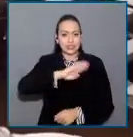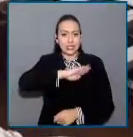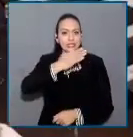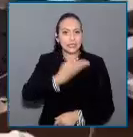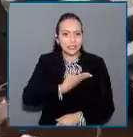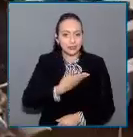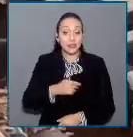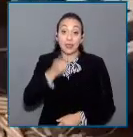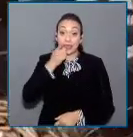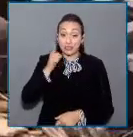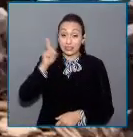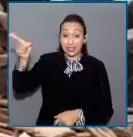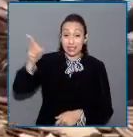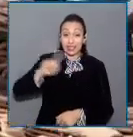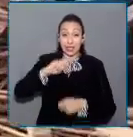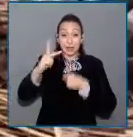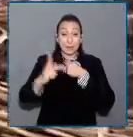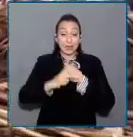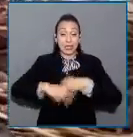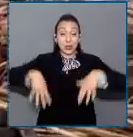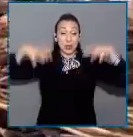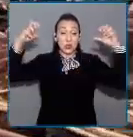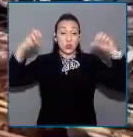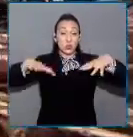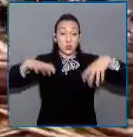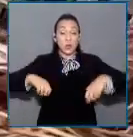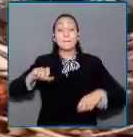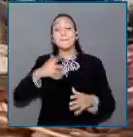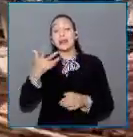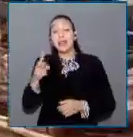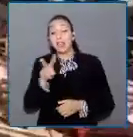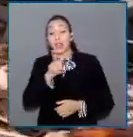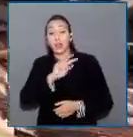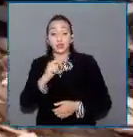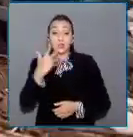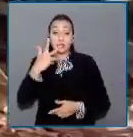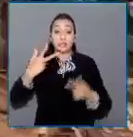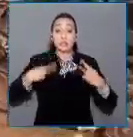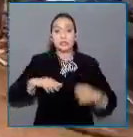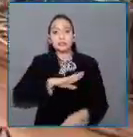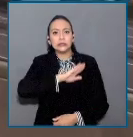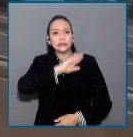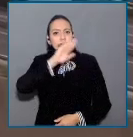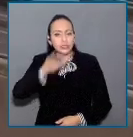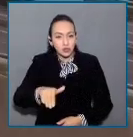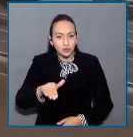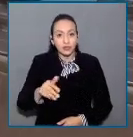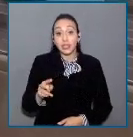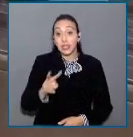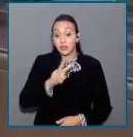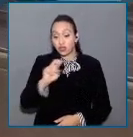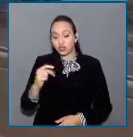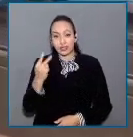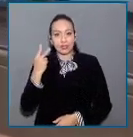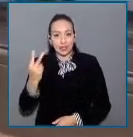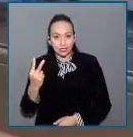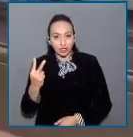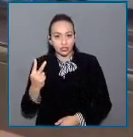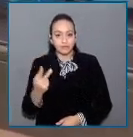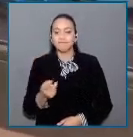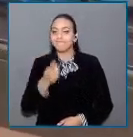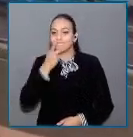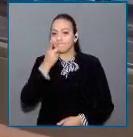como saldo al menos a 205 personas muertas, de las cuales 202 se registran en la zona